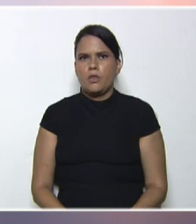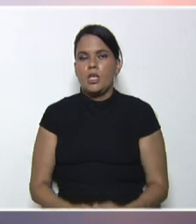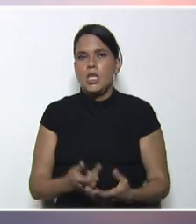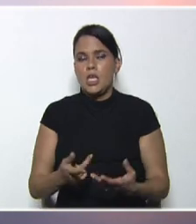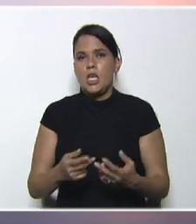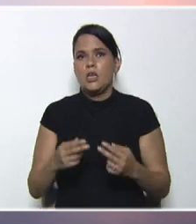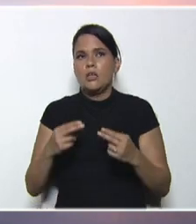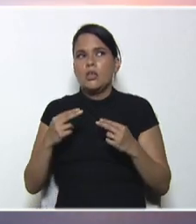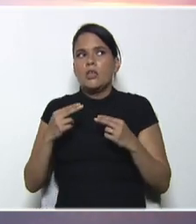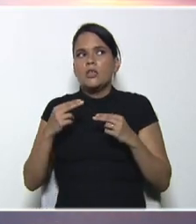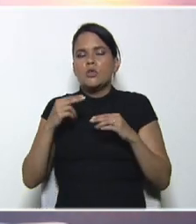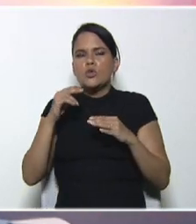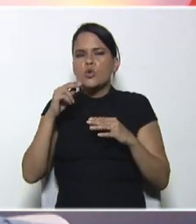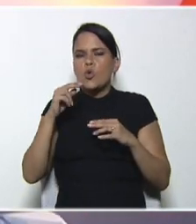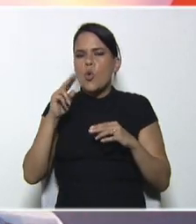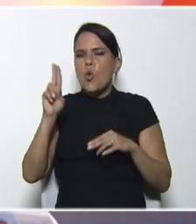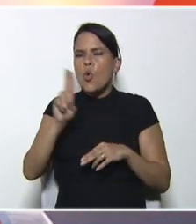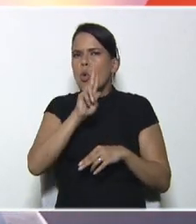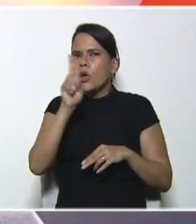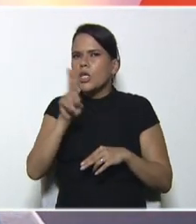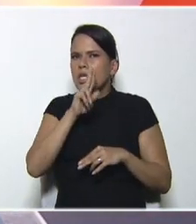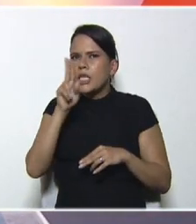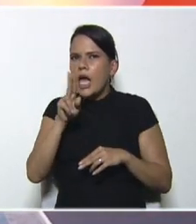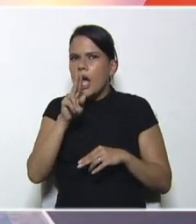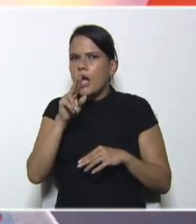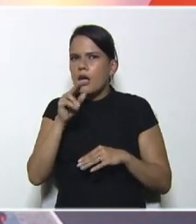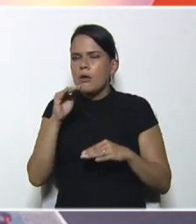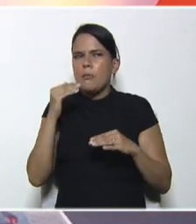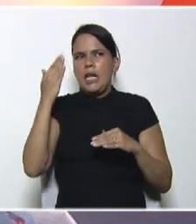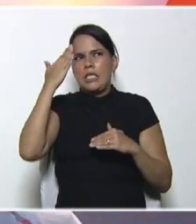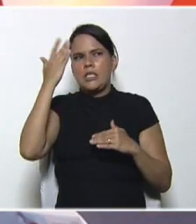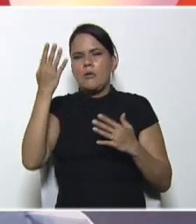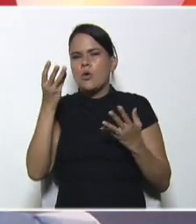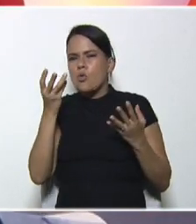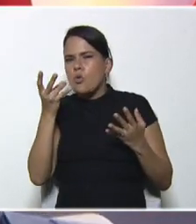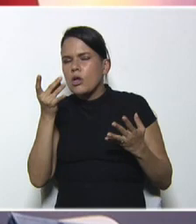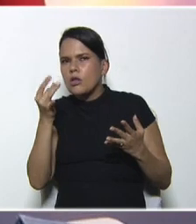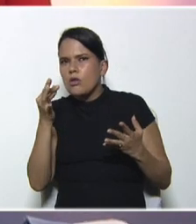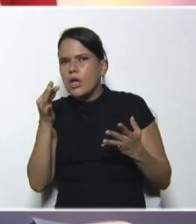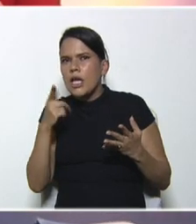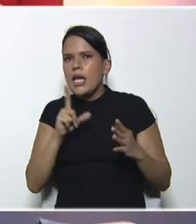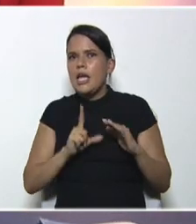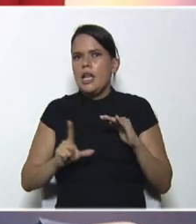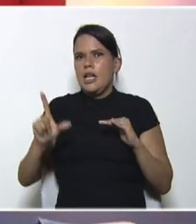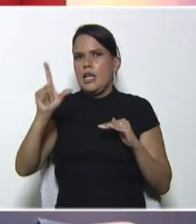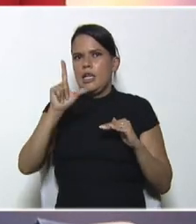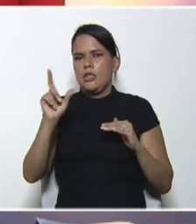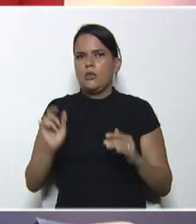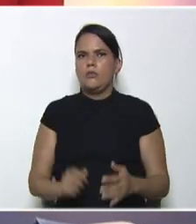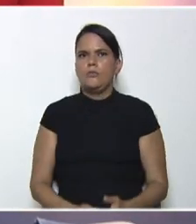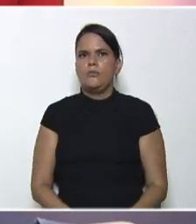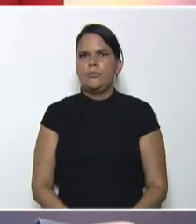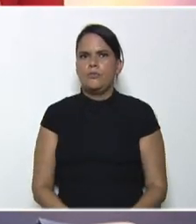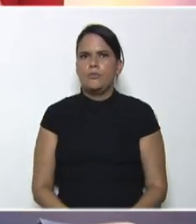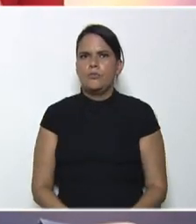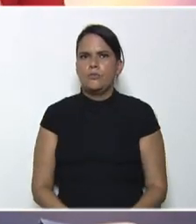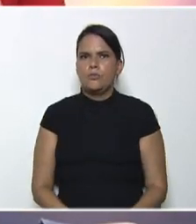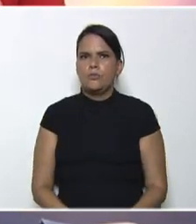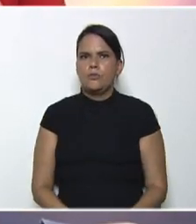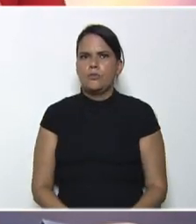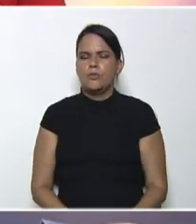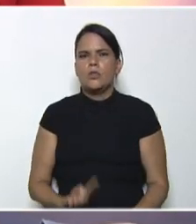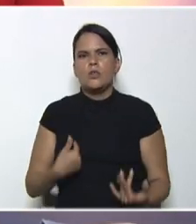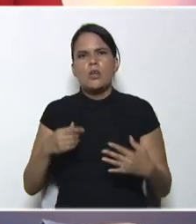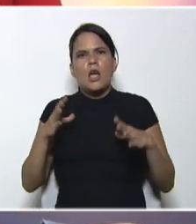medición es litro. En el sistema métrico decimal, que después más adelante veremos esos referentes teóricos, habla sobre